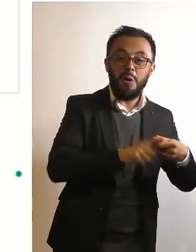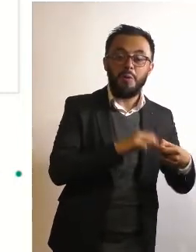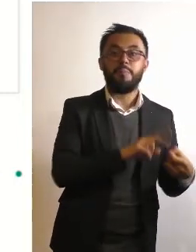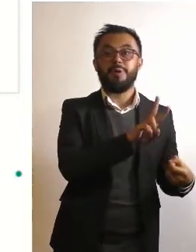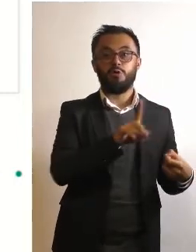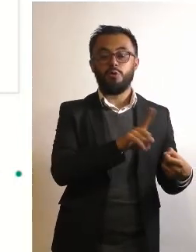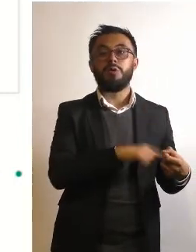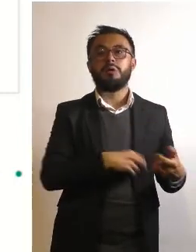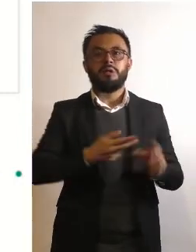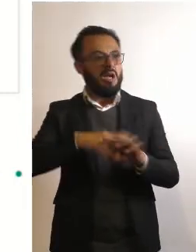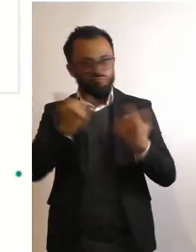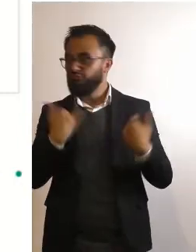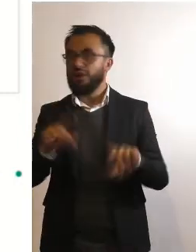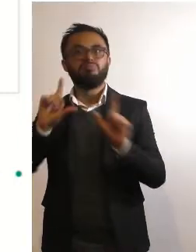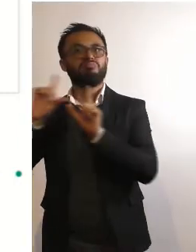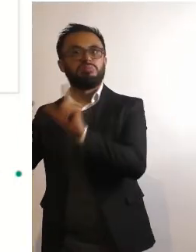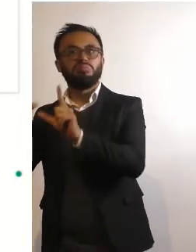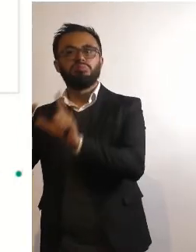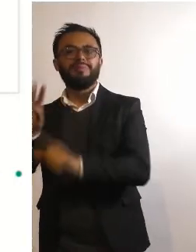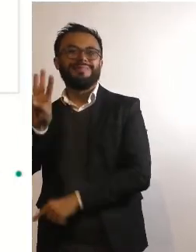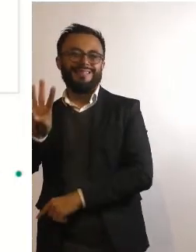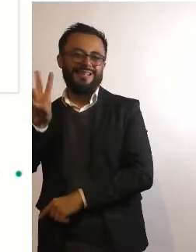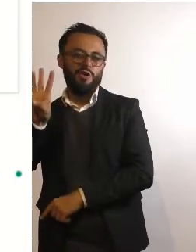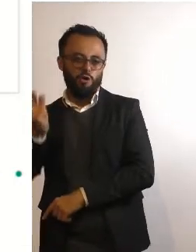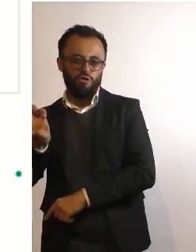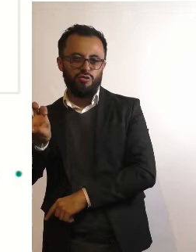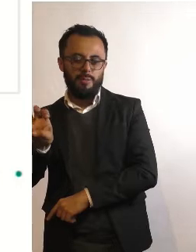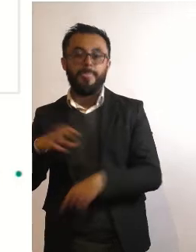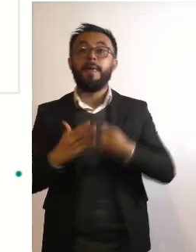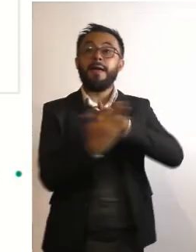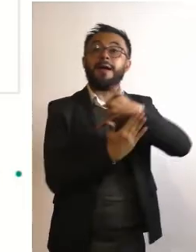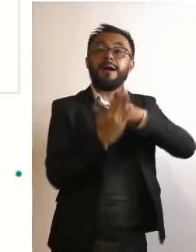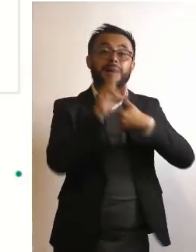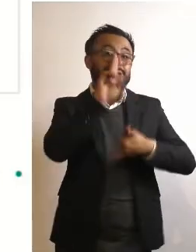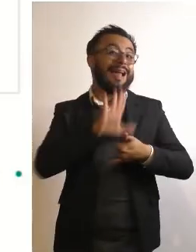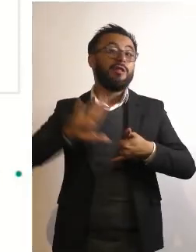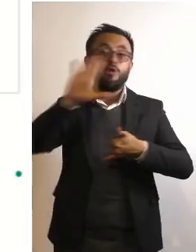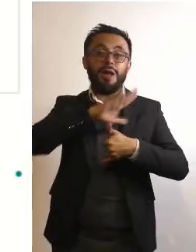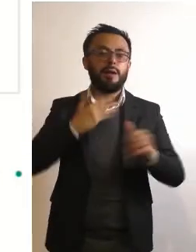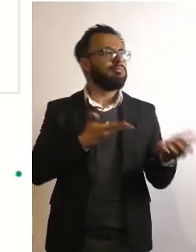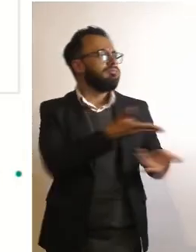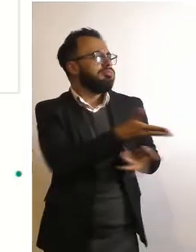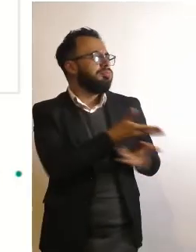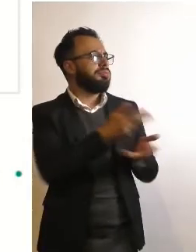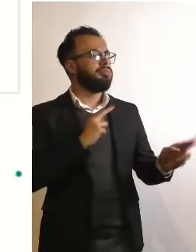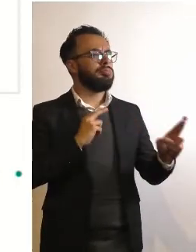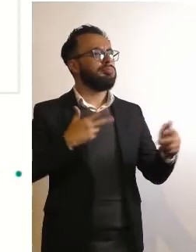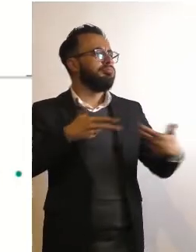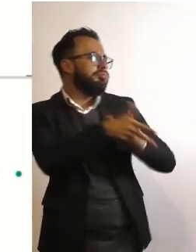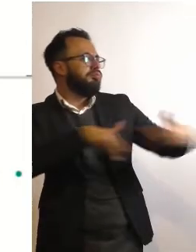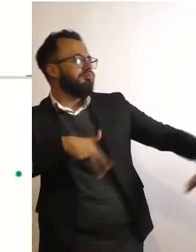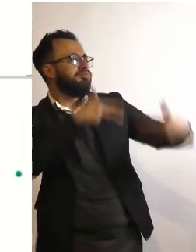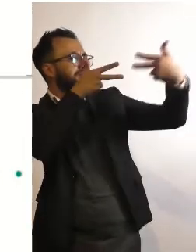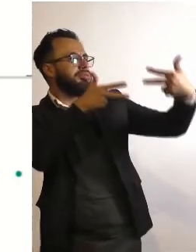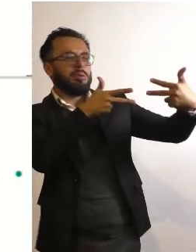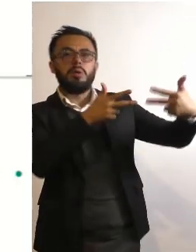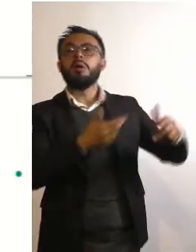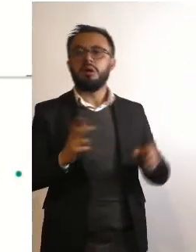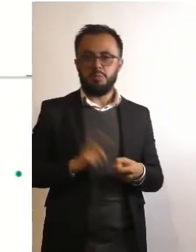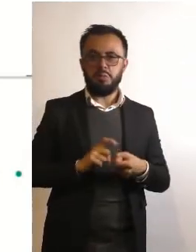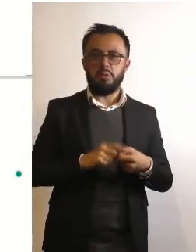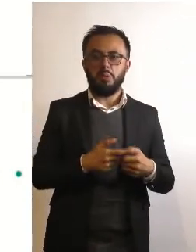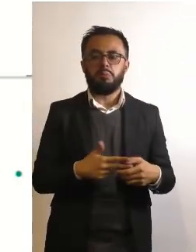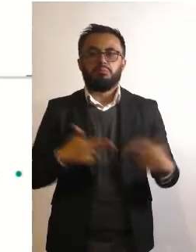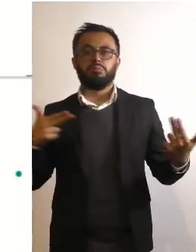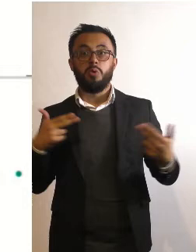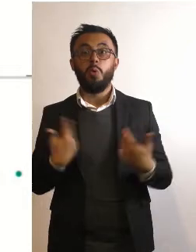Y en intercambio nacional tuvimos 56 entrantes y 82 salientes. Esta pues ha